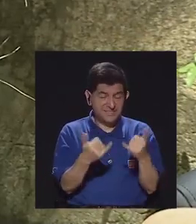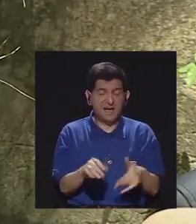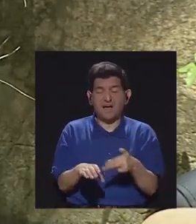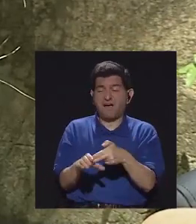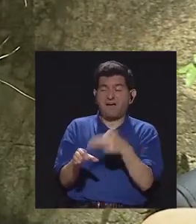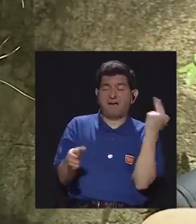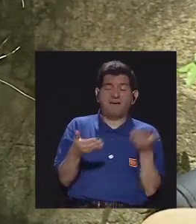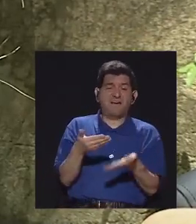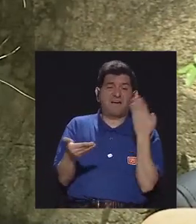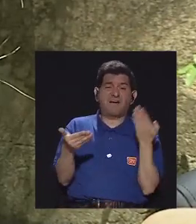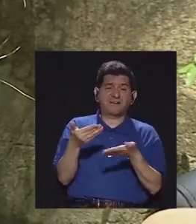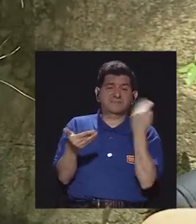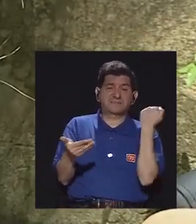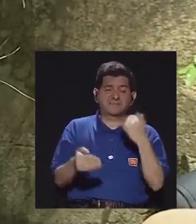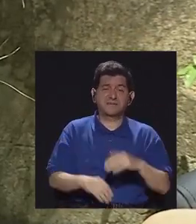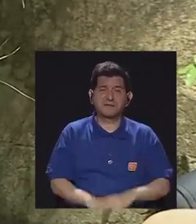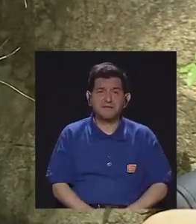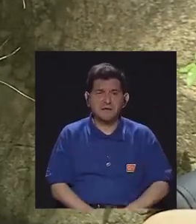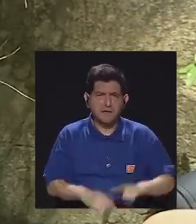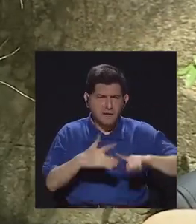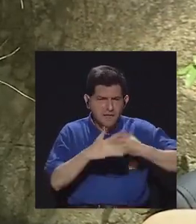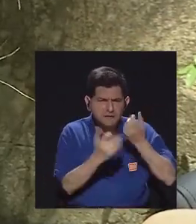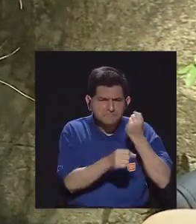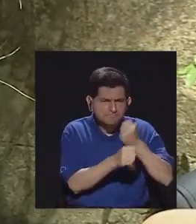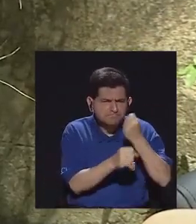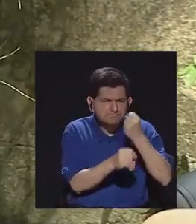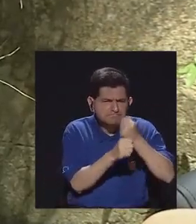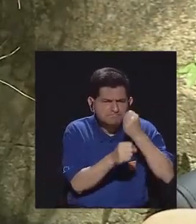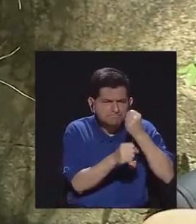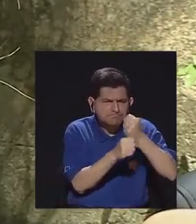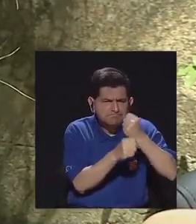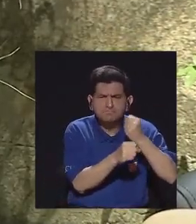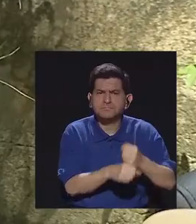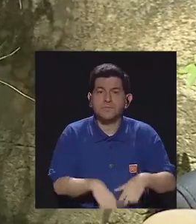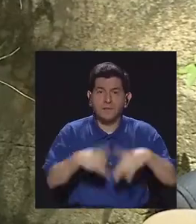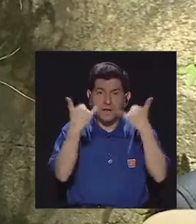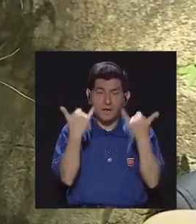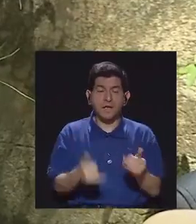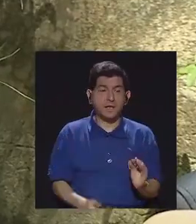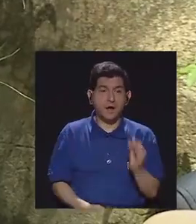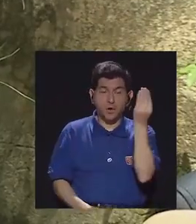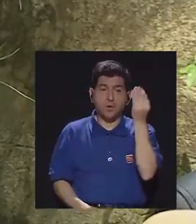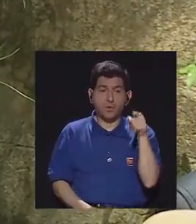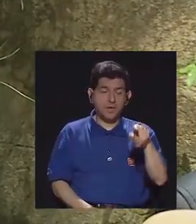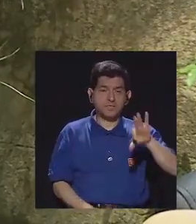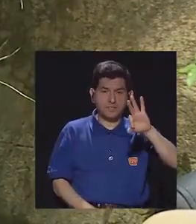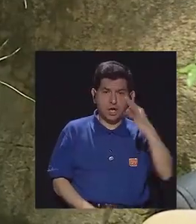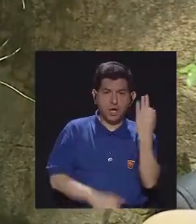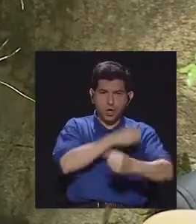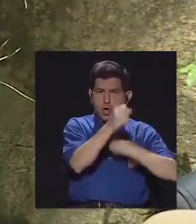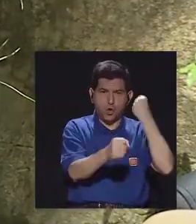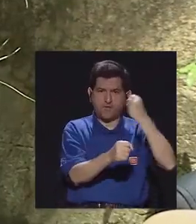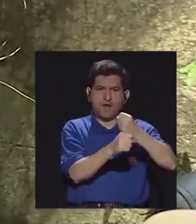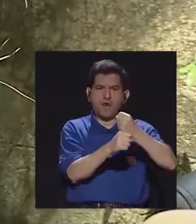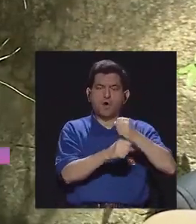por desertar, y empezamos a trabajar con ellos, y ya son chicos que están en